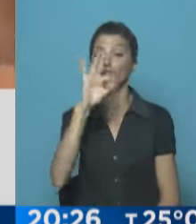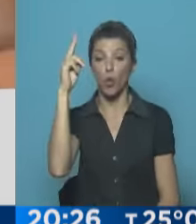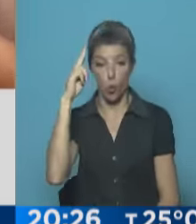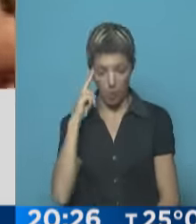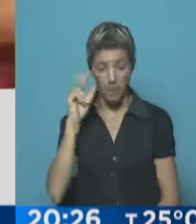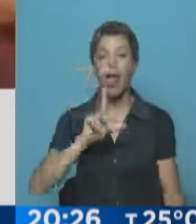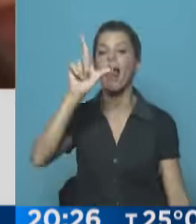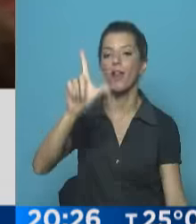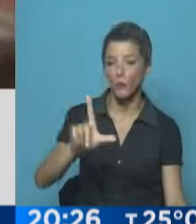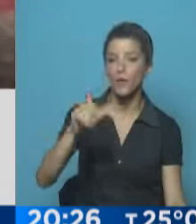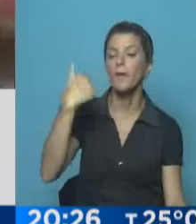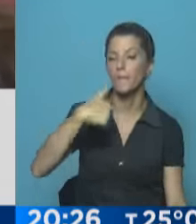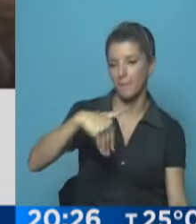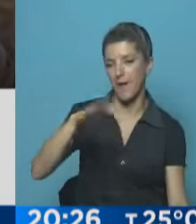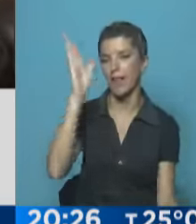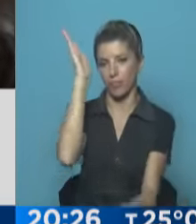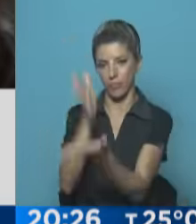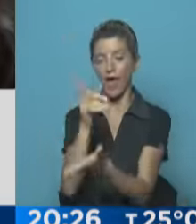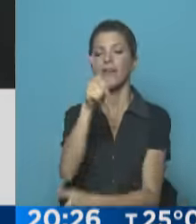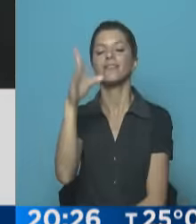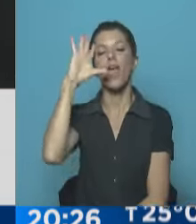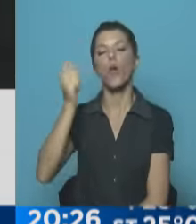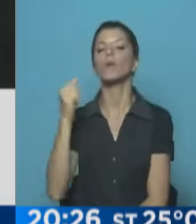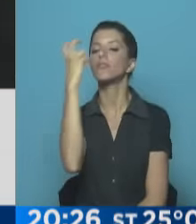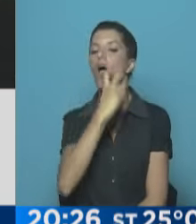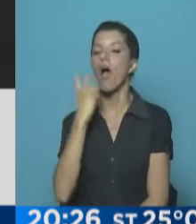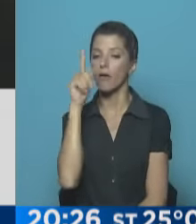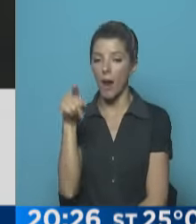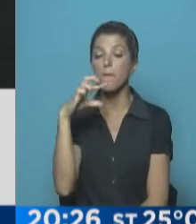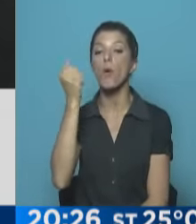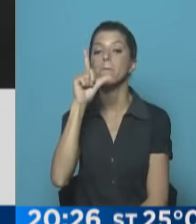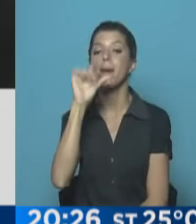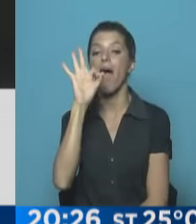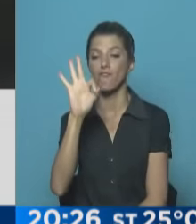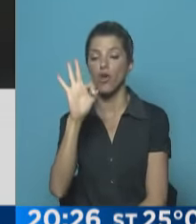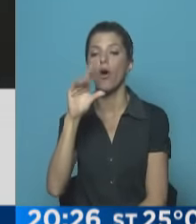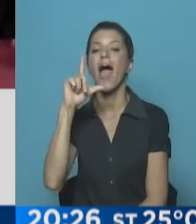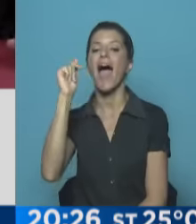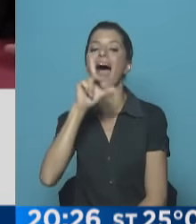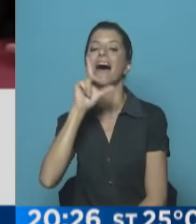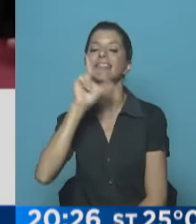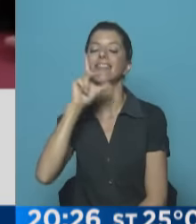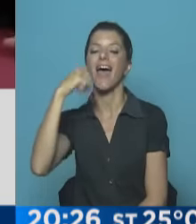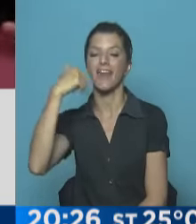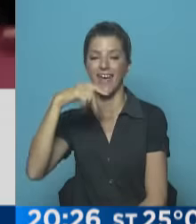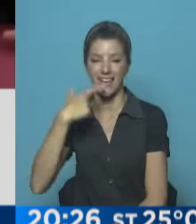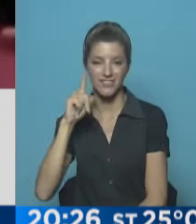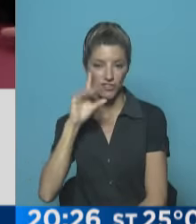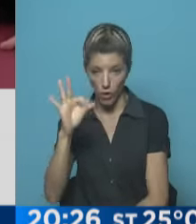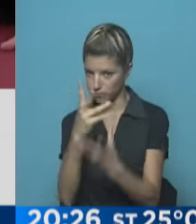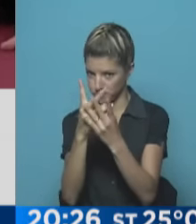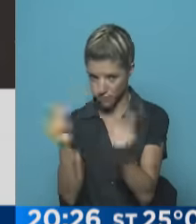lunes habrá sentencia. El juicio oral por la apropiación de Pablo Atanasio Laschan llega a su fin.